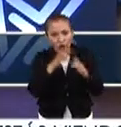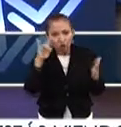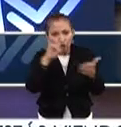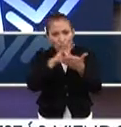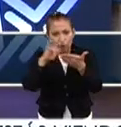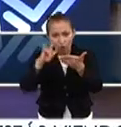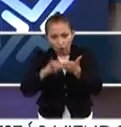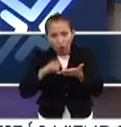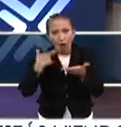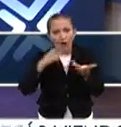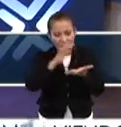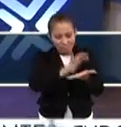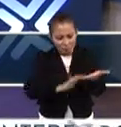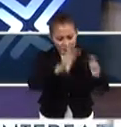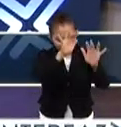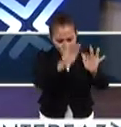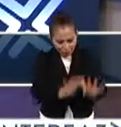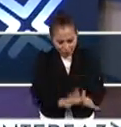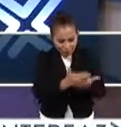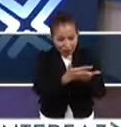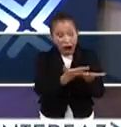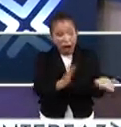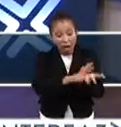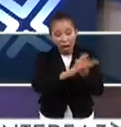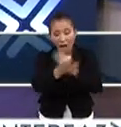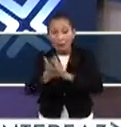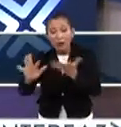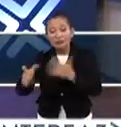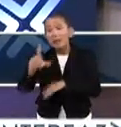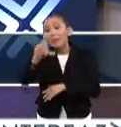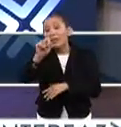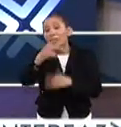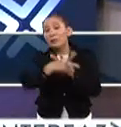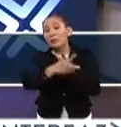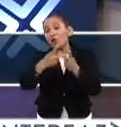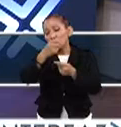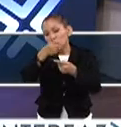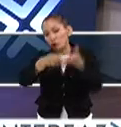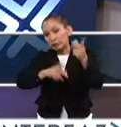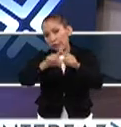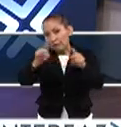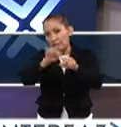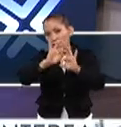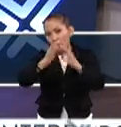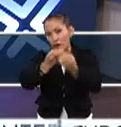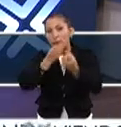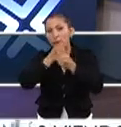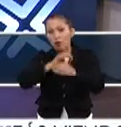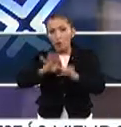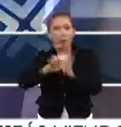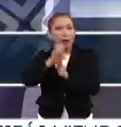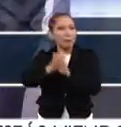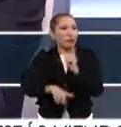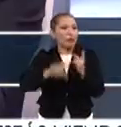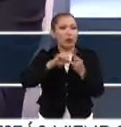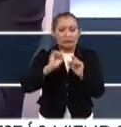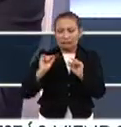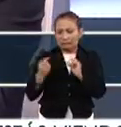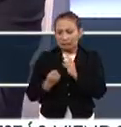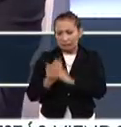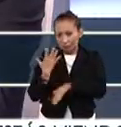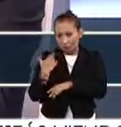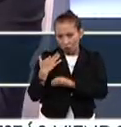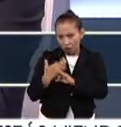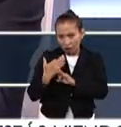y texto, y ahora tenemos alrededor de 20 productos distintos. Desde el más reciente,